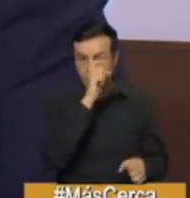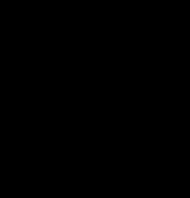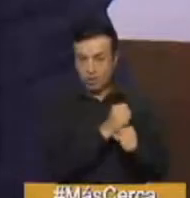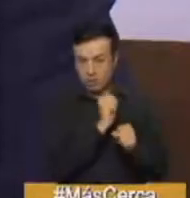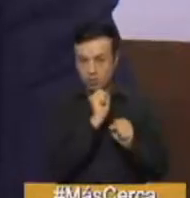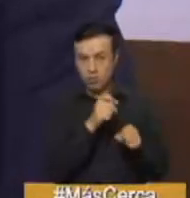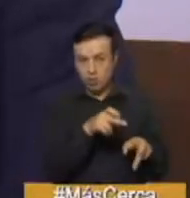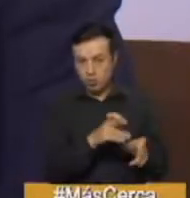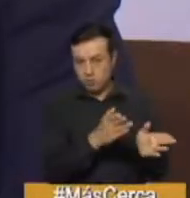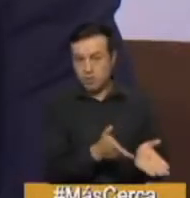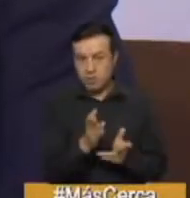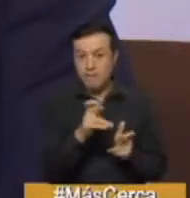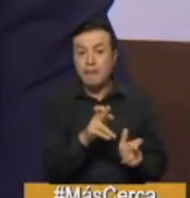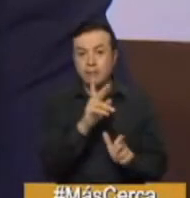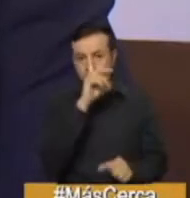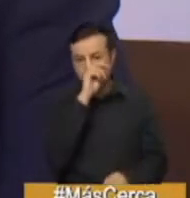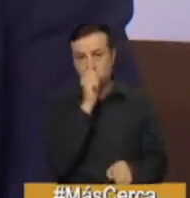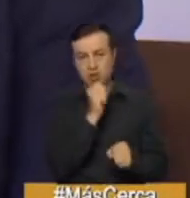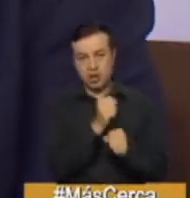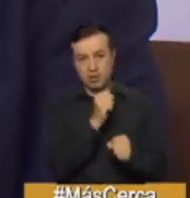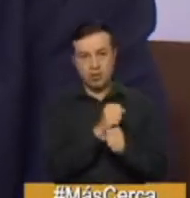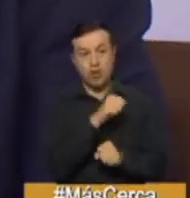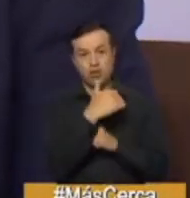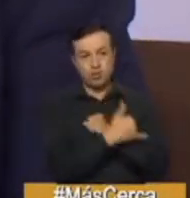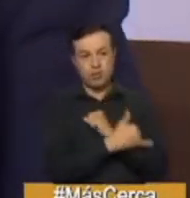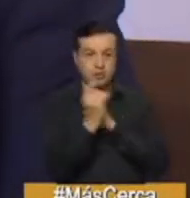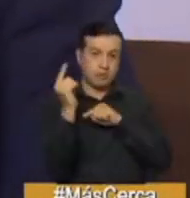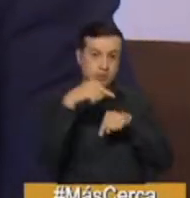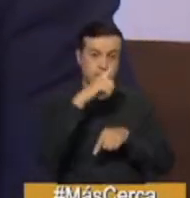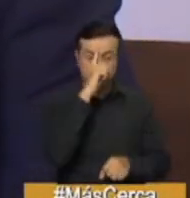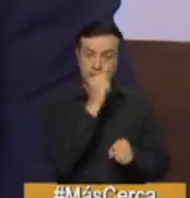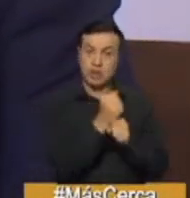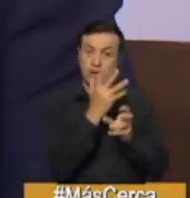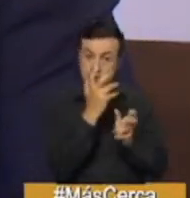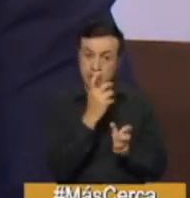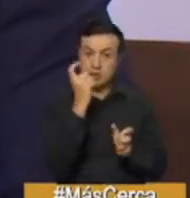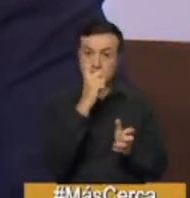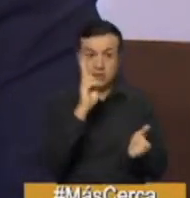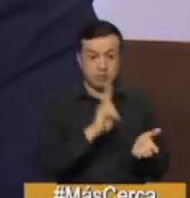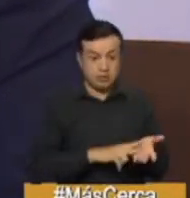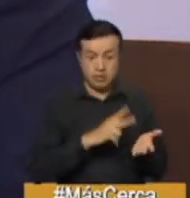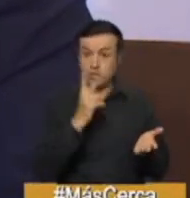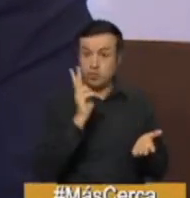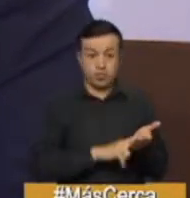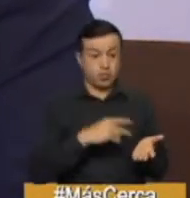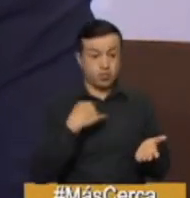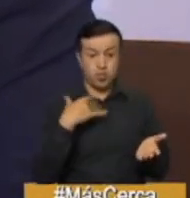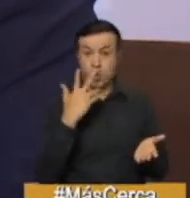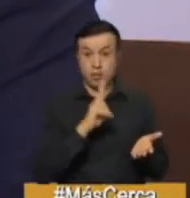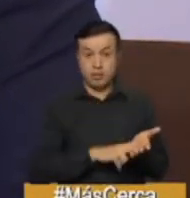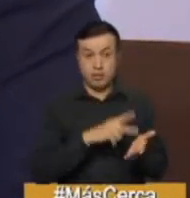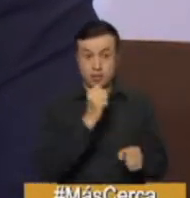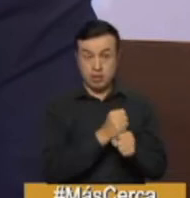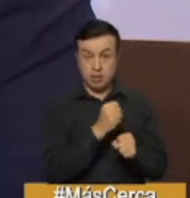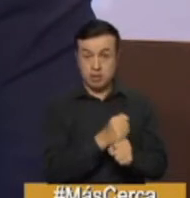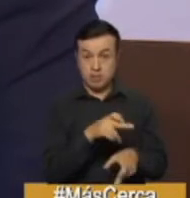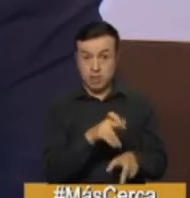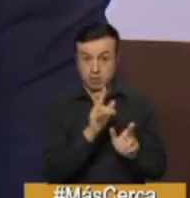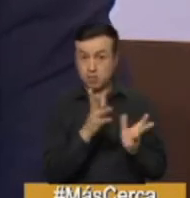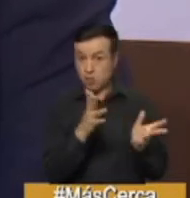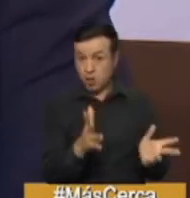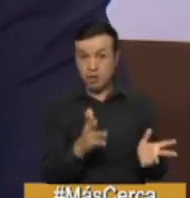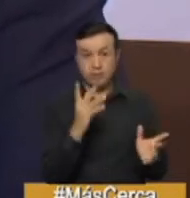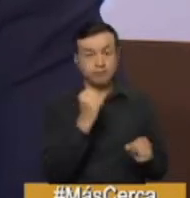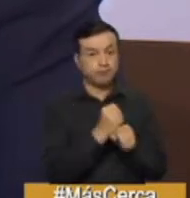migratoria regular en el país para poder laboral entonces si no tienen una condición migratoria regular en el país no pueden